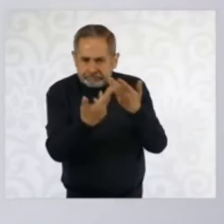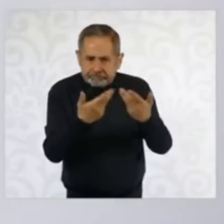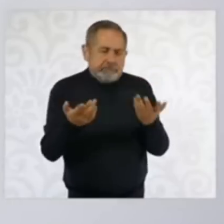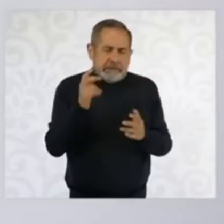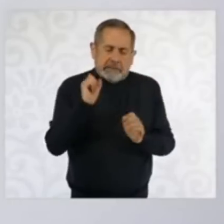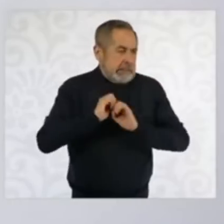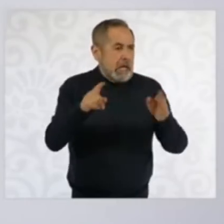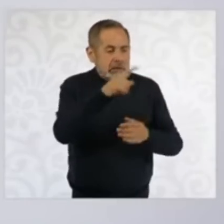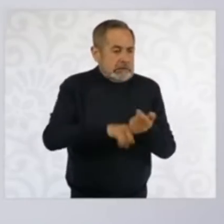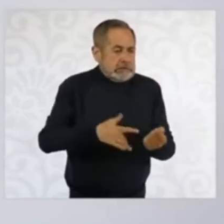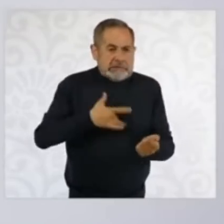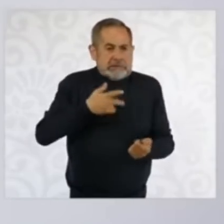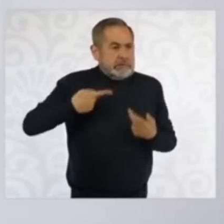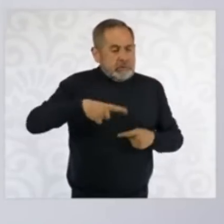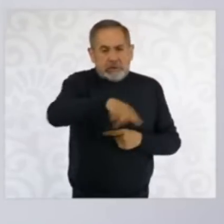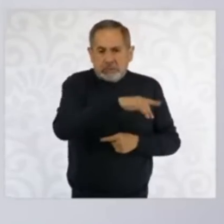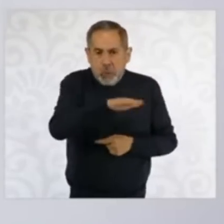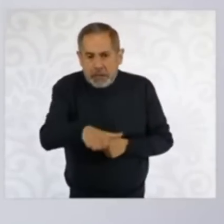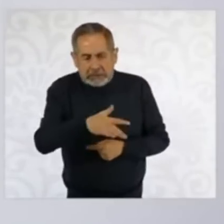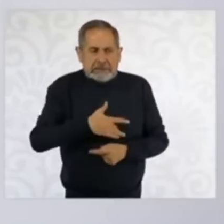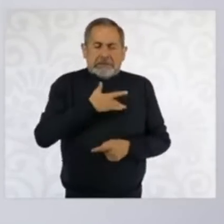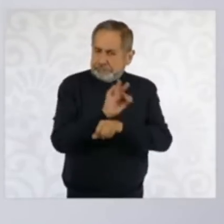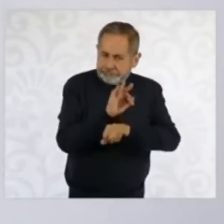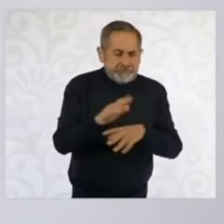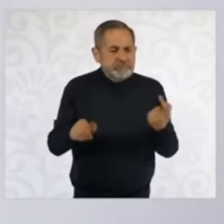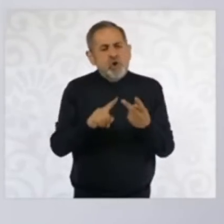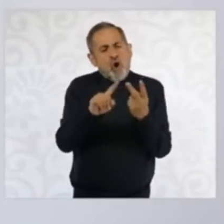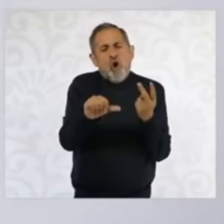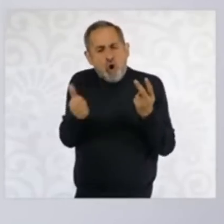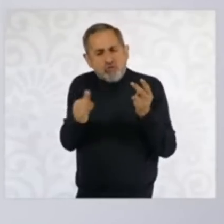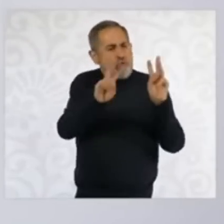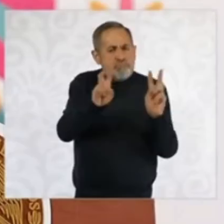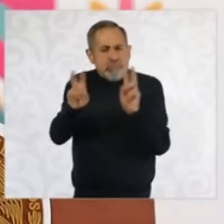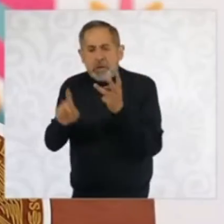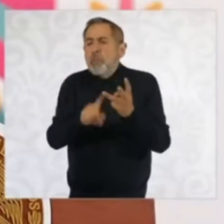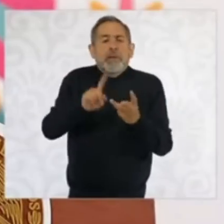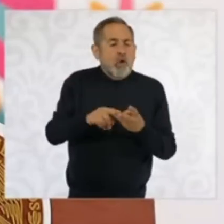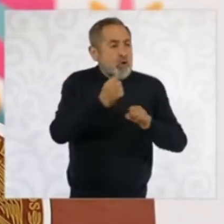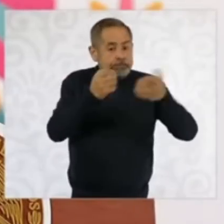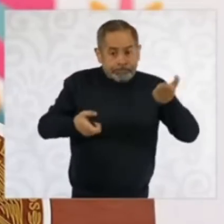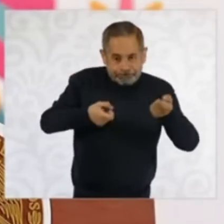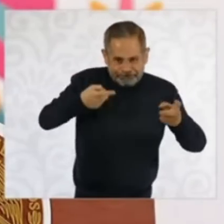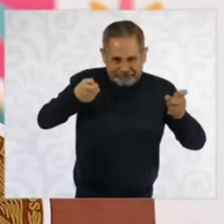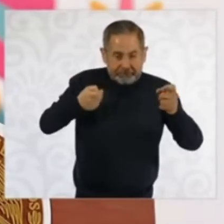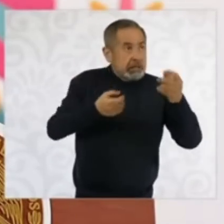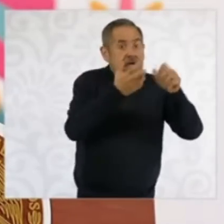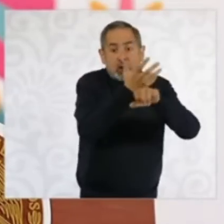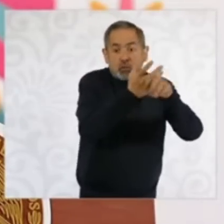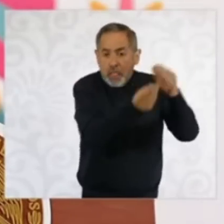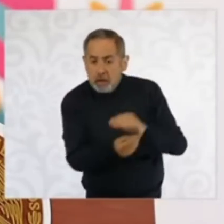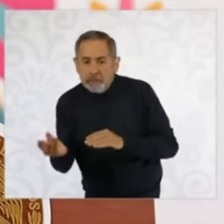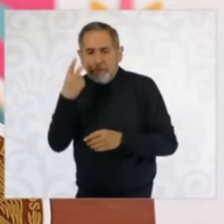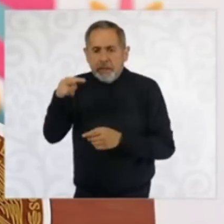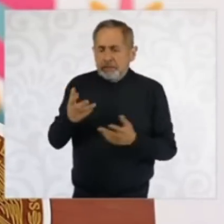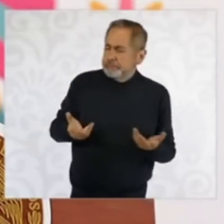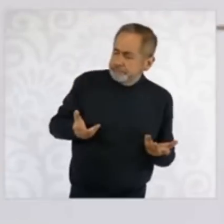razones humanitarias, diría yo, pero también otros temas que son importantes, como el tráfico de armas de Estados Unidos hacia México y